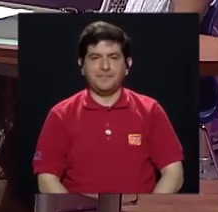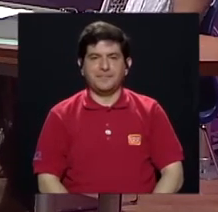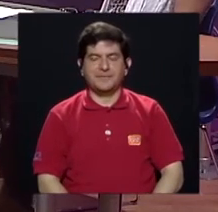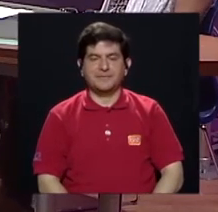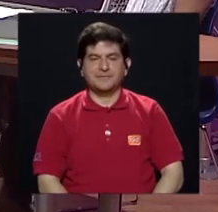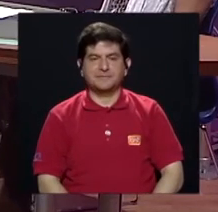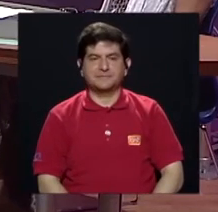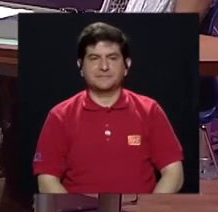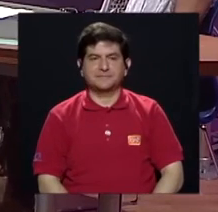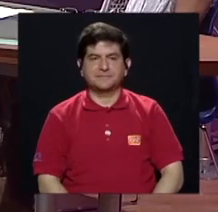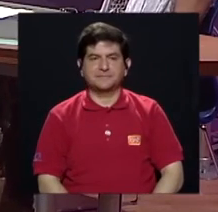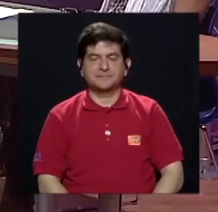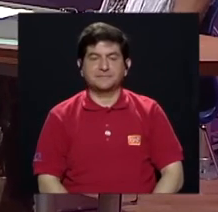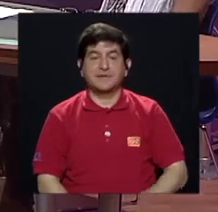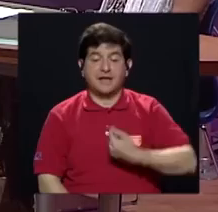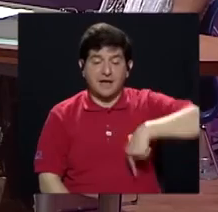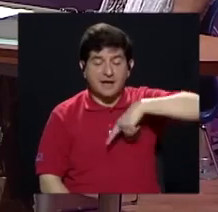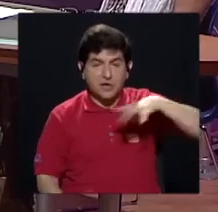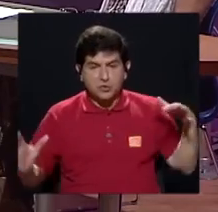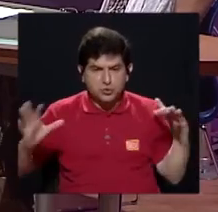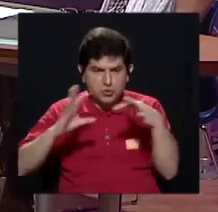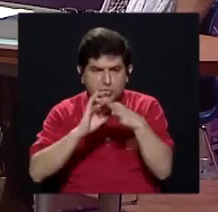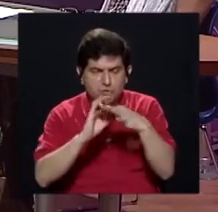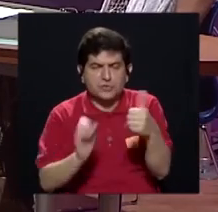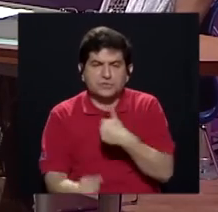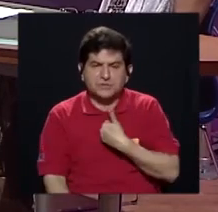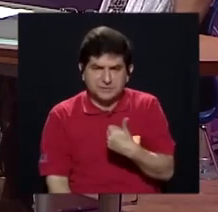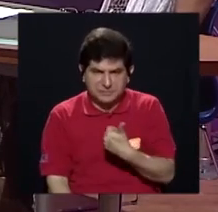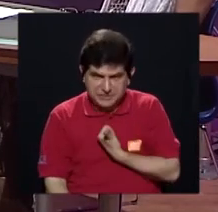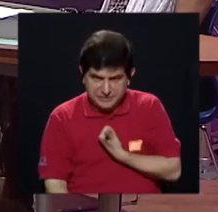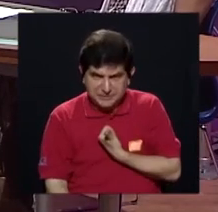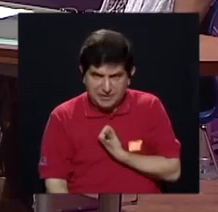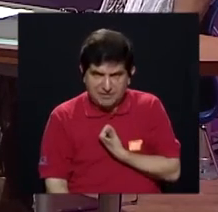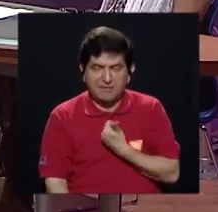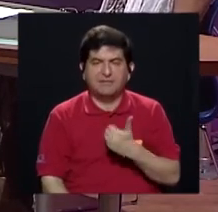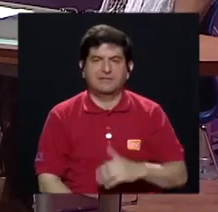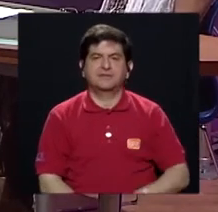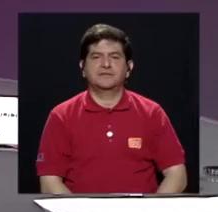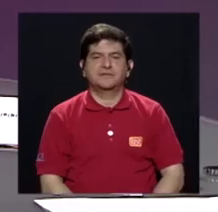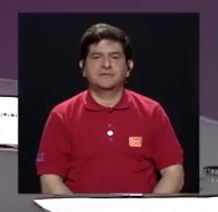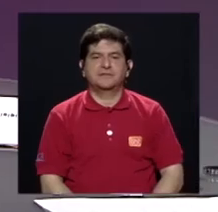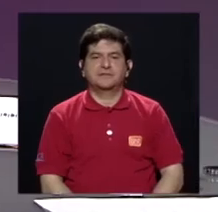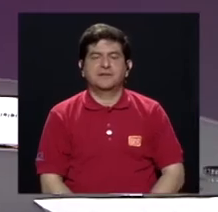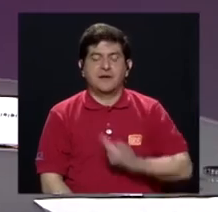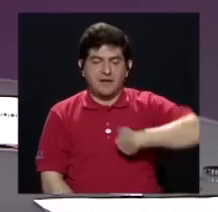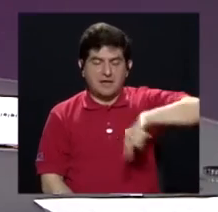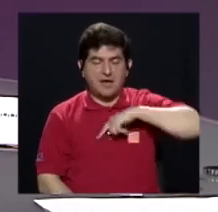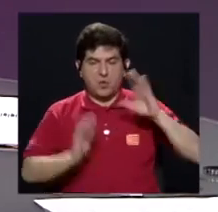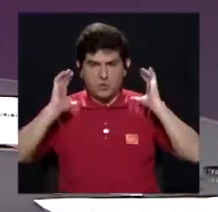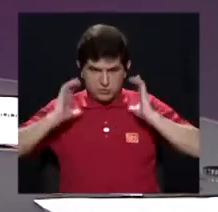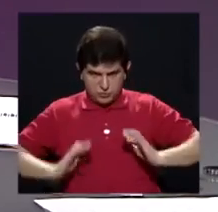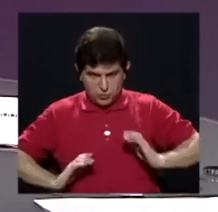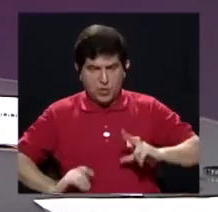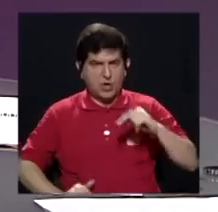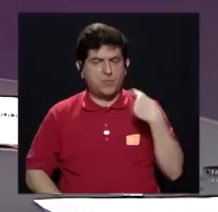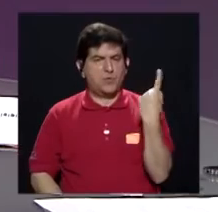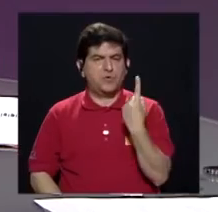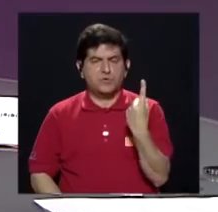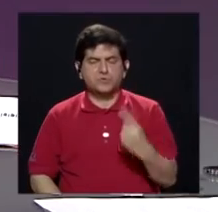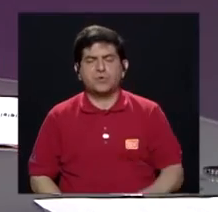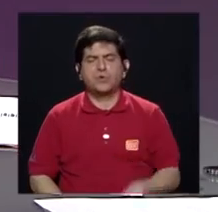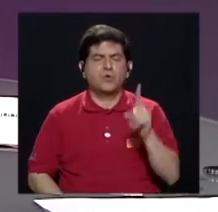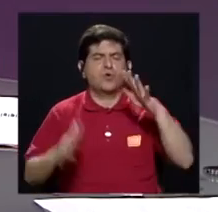pasar a conectarnos más con nosotras mismas, que nuestro cuerpo ya no como el espacio